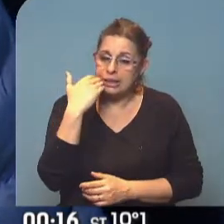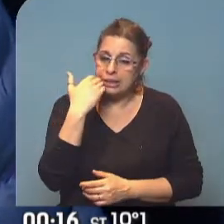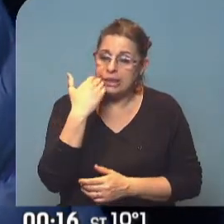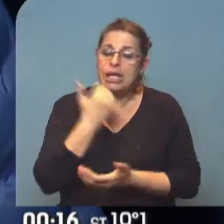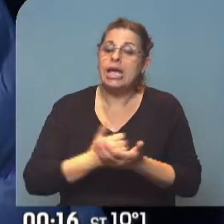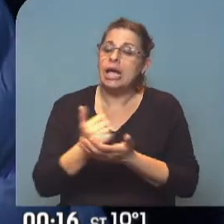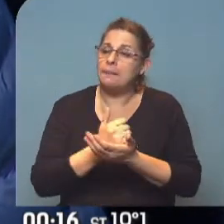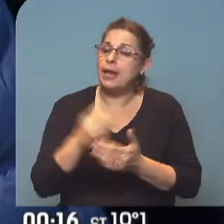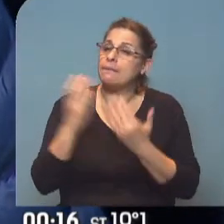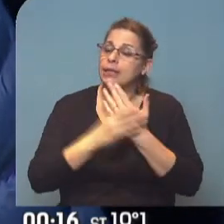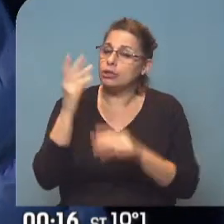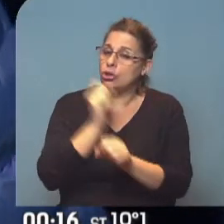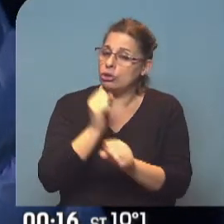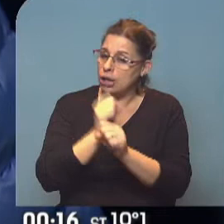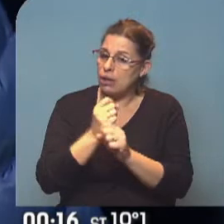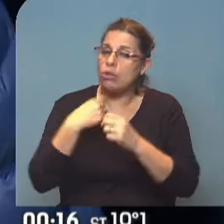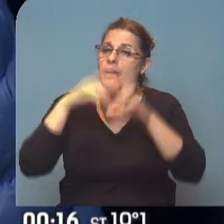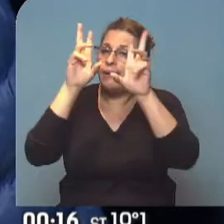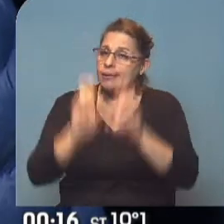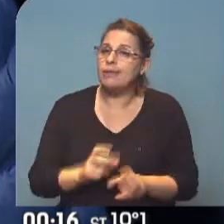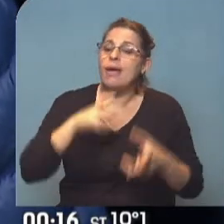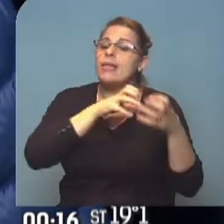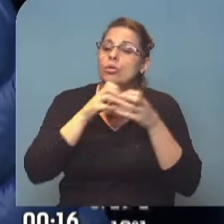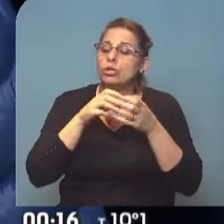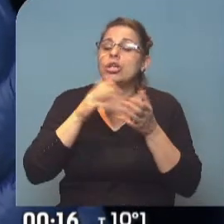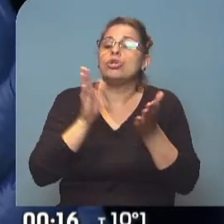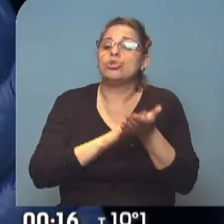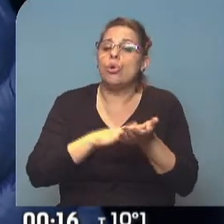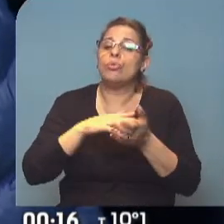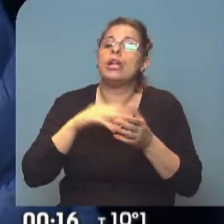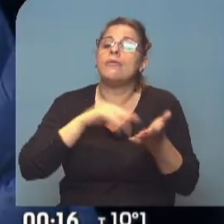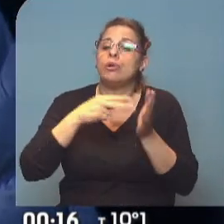Trabajo para tratar temas que hacen a la problemática que ustedes conocen, que es la agenda de la CGT.